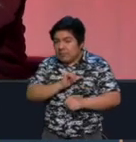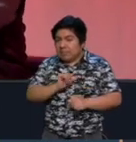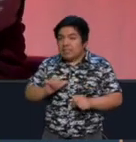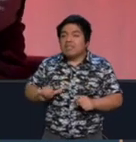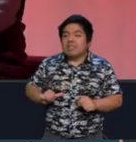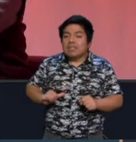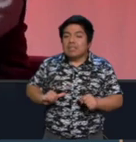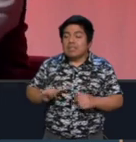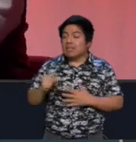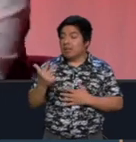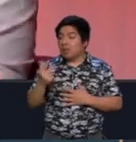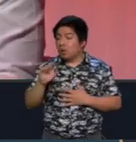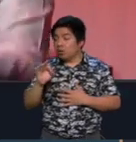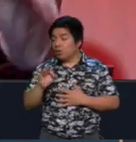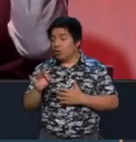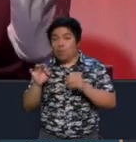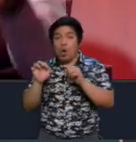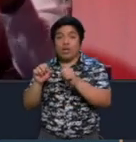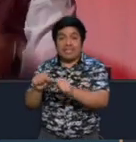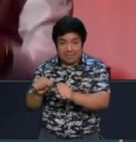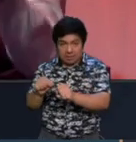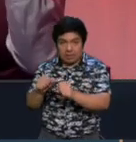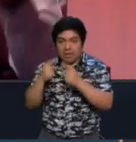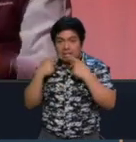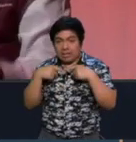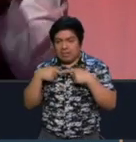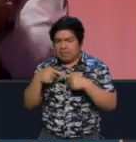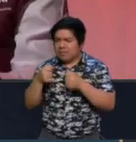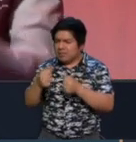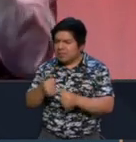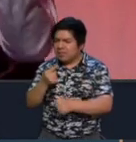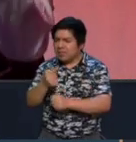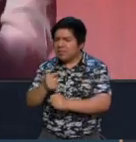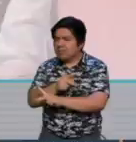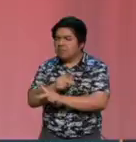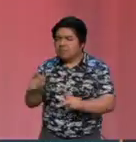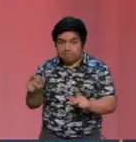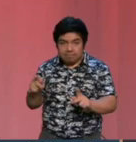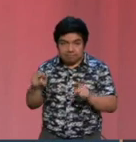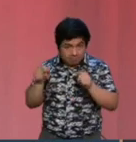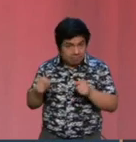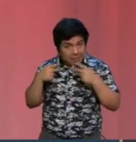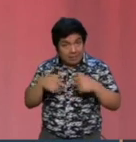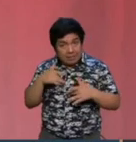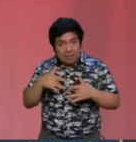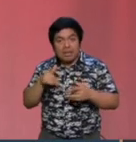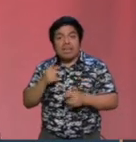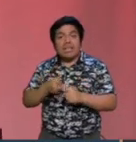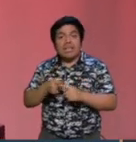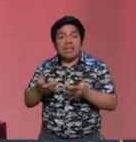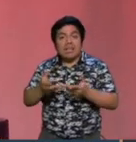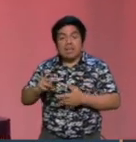alcaldías solo hacen el 8% de las detenciones. A la gente decirle, la seguridad pública, la seguridad la lleva el